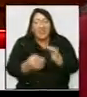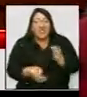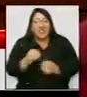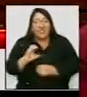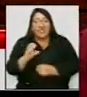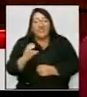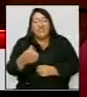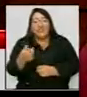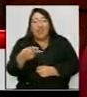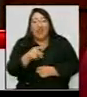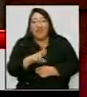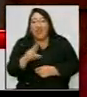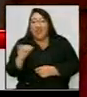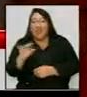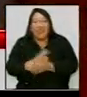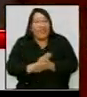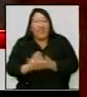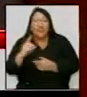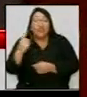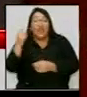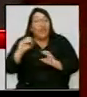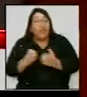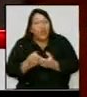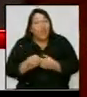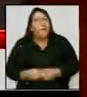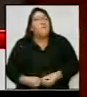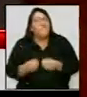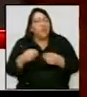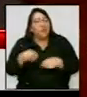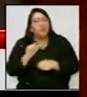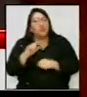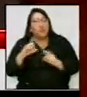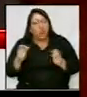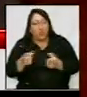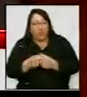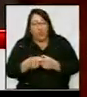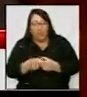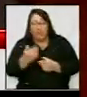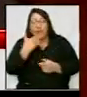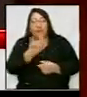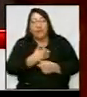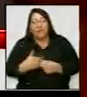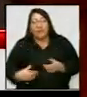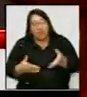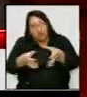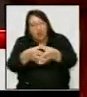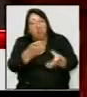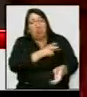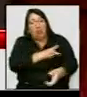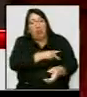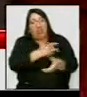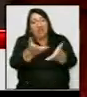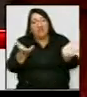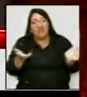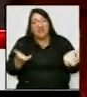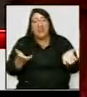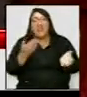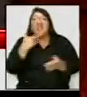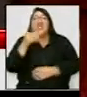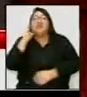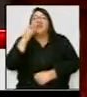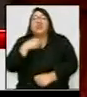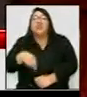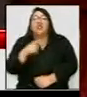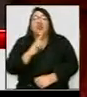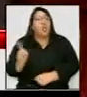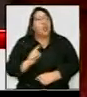Chávarri, nadie, solo el Parlamento, solo la subcomisión, ¿y quién la preside? Fuerza Popular. ¿Y qué decidió Fuerza